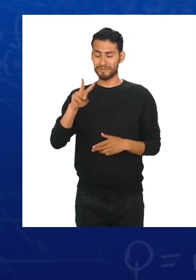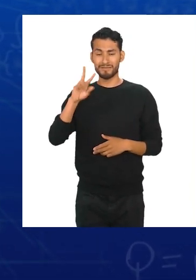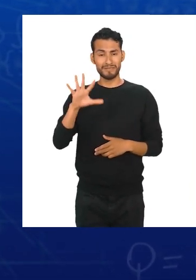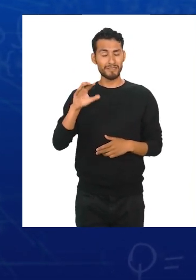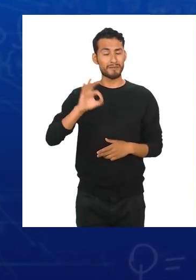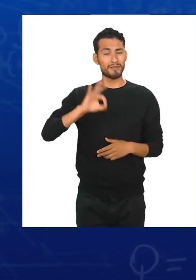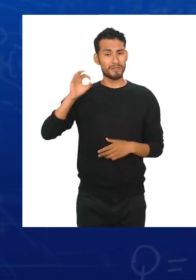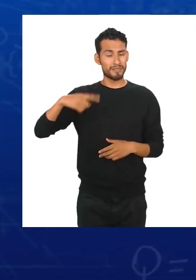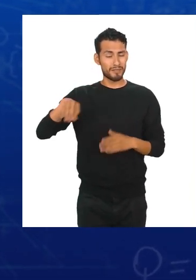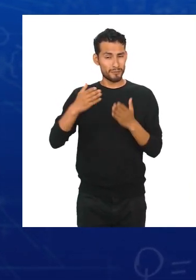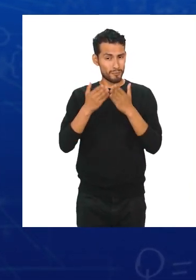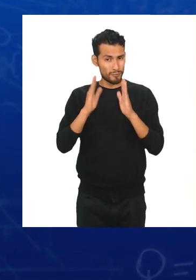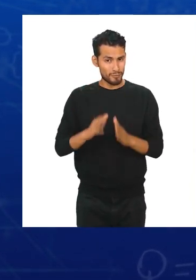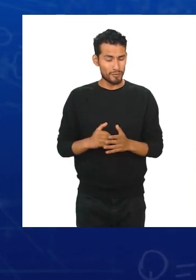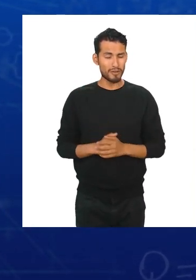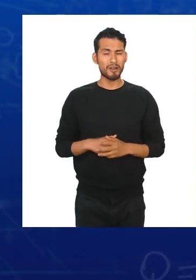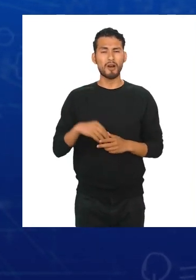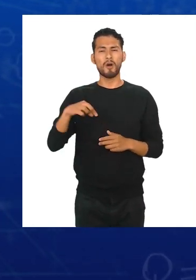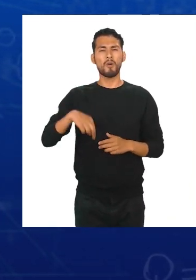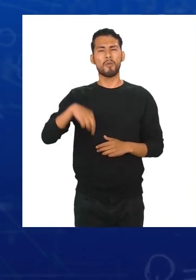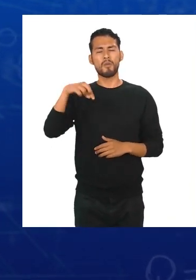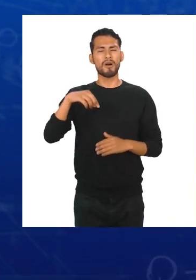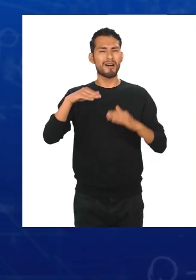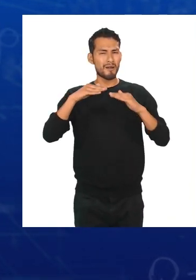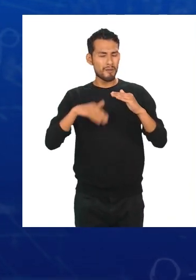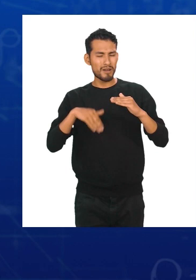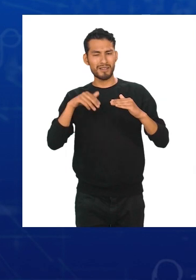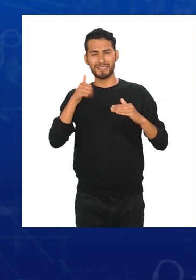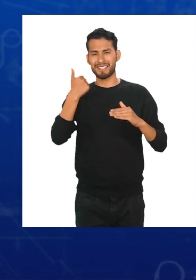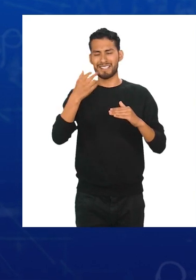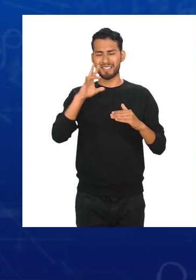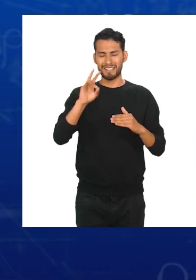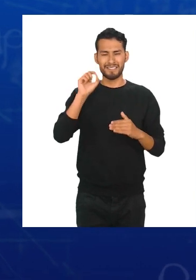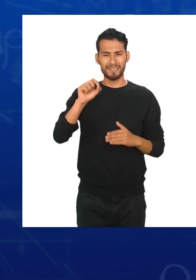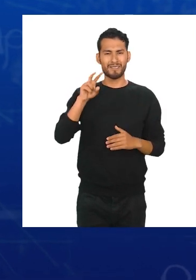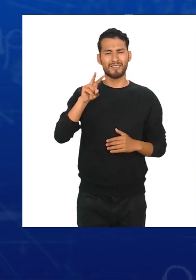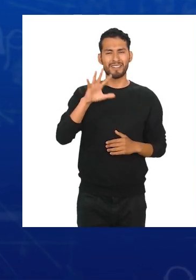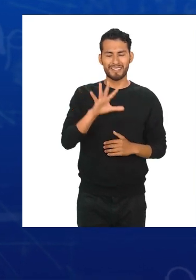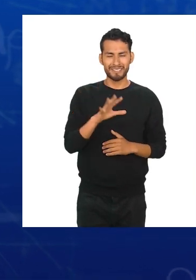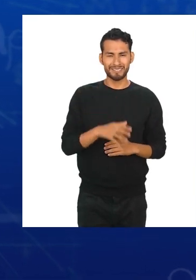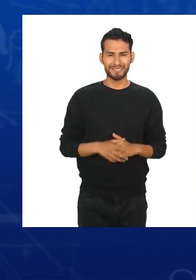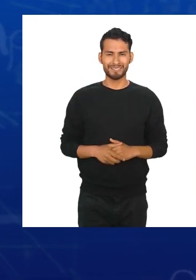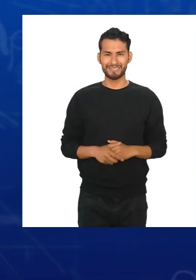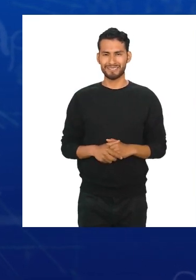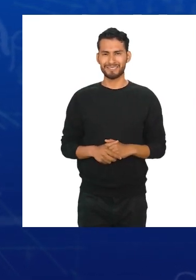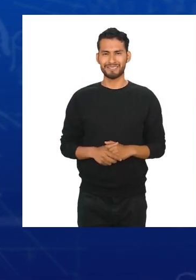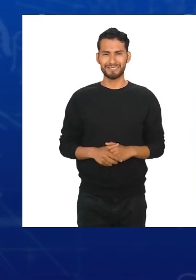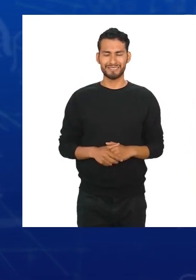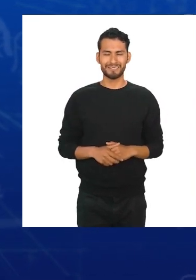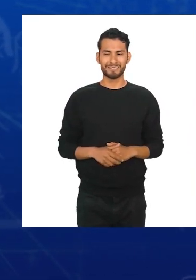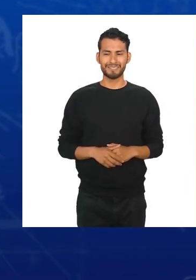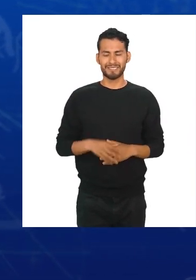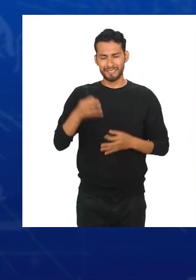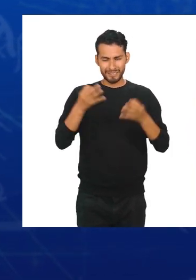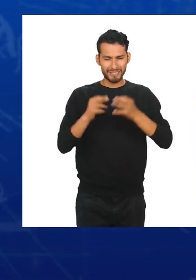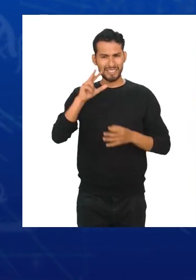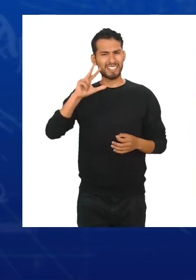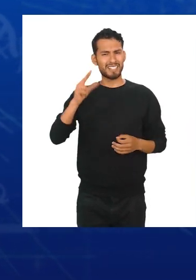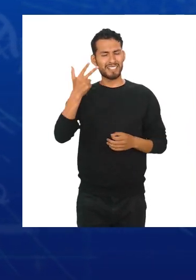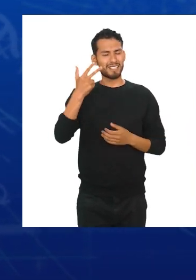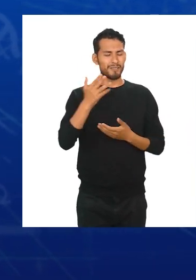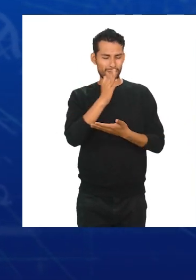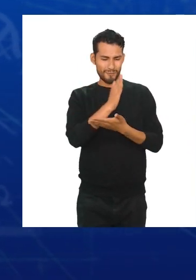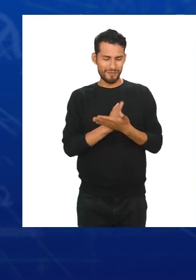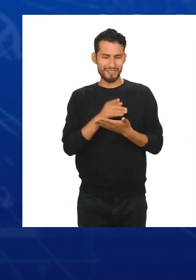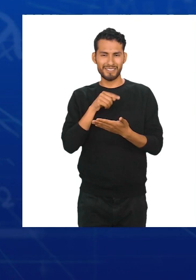El 25% de los estudiantes obtuvo una puntuación inferior a 17,25. Cálculo